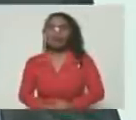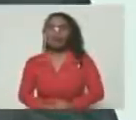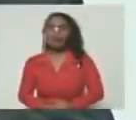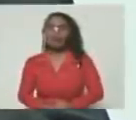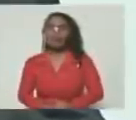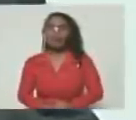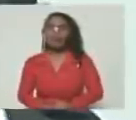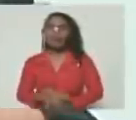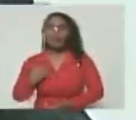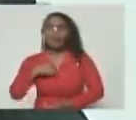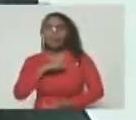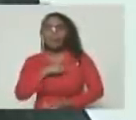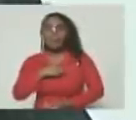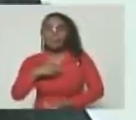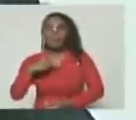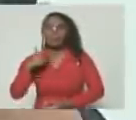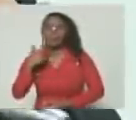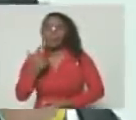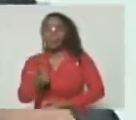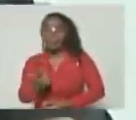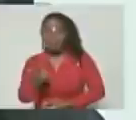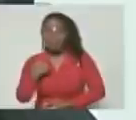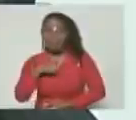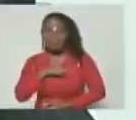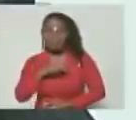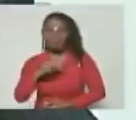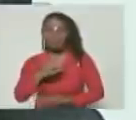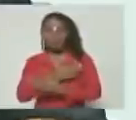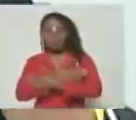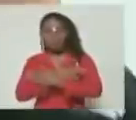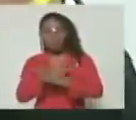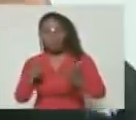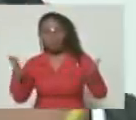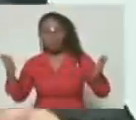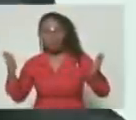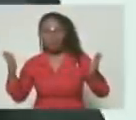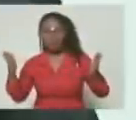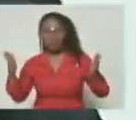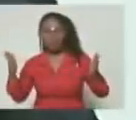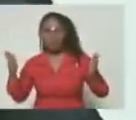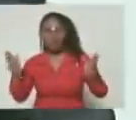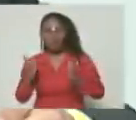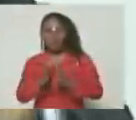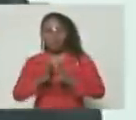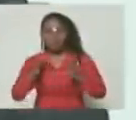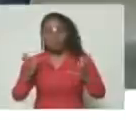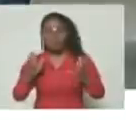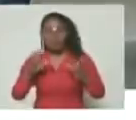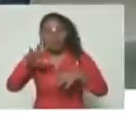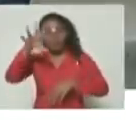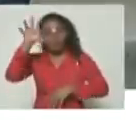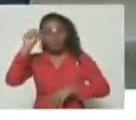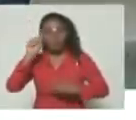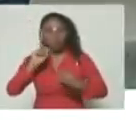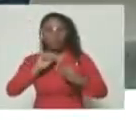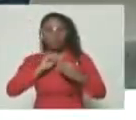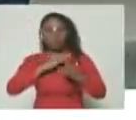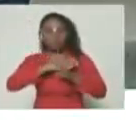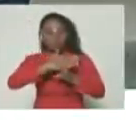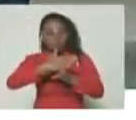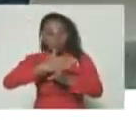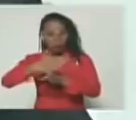Y nosotros acá lo hemos dicho, estamos dispuestos a un gran entendimiento con todos los de la